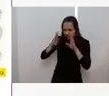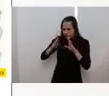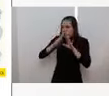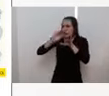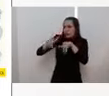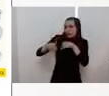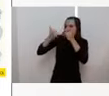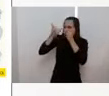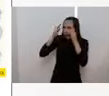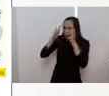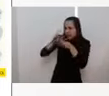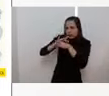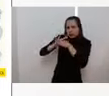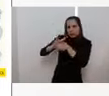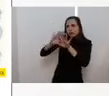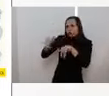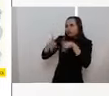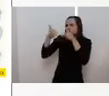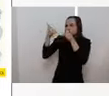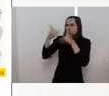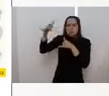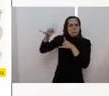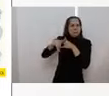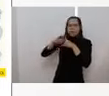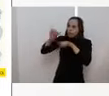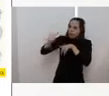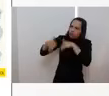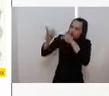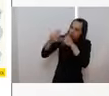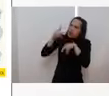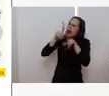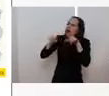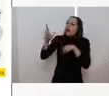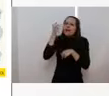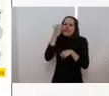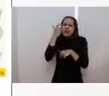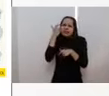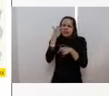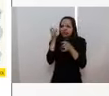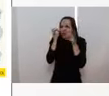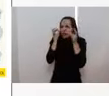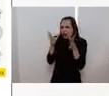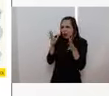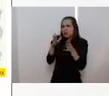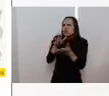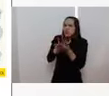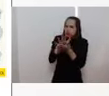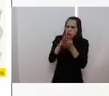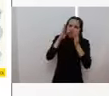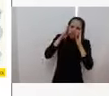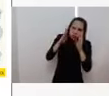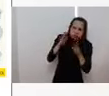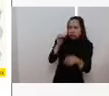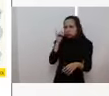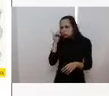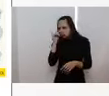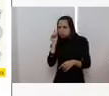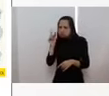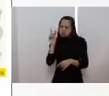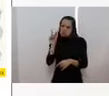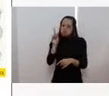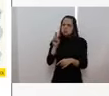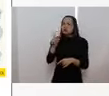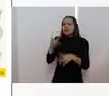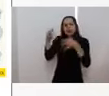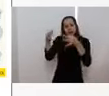consultas pues le aseguramos a nuestros pacientes de patologías crónicas que los estábamos viendo y eso nos permitía también asegurarles el manejo que le estábamos